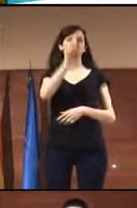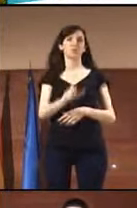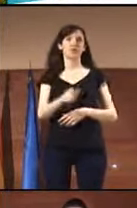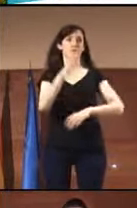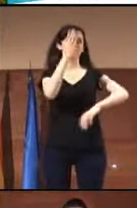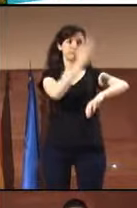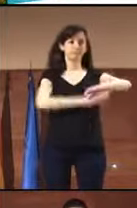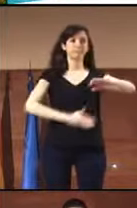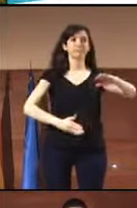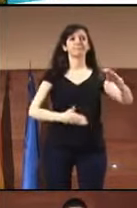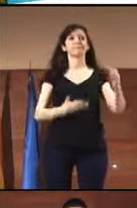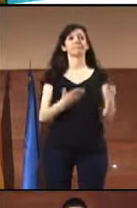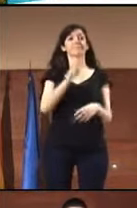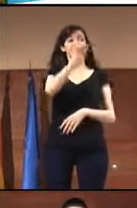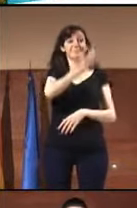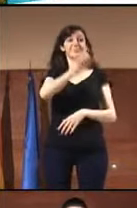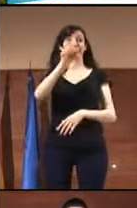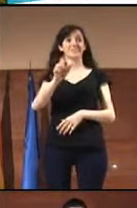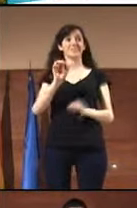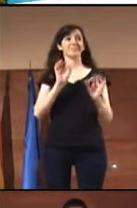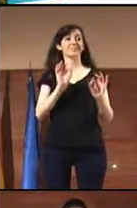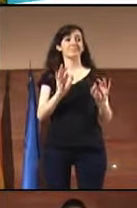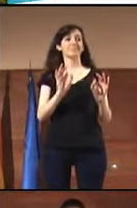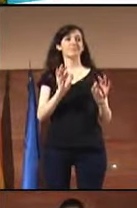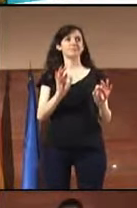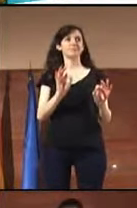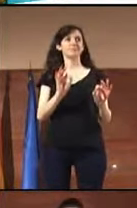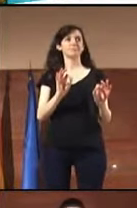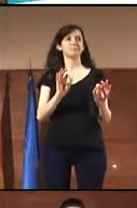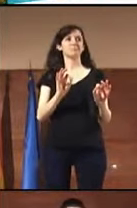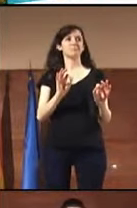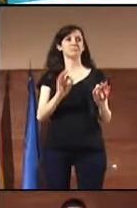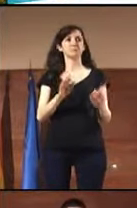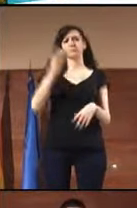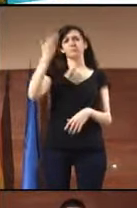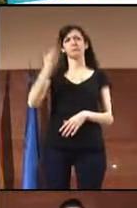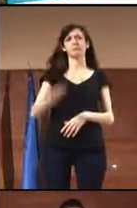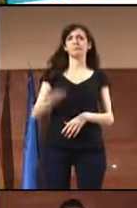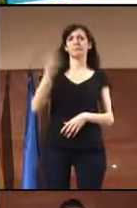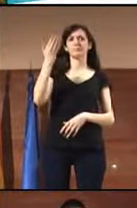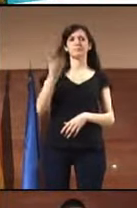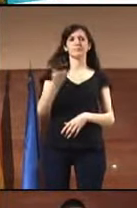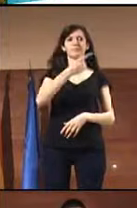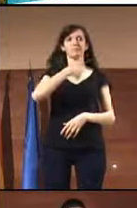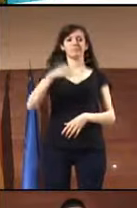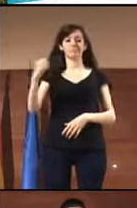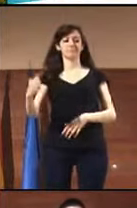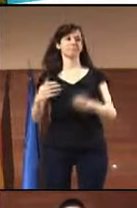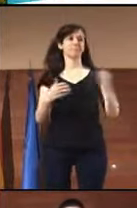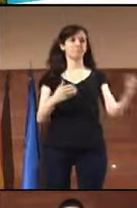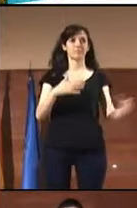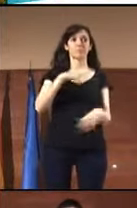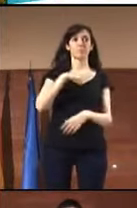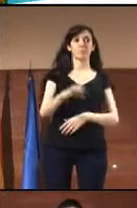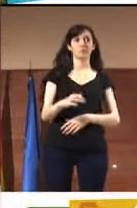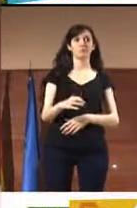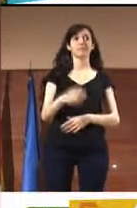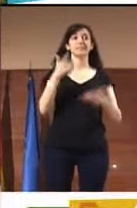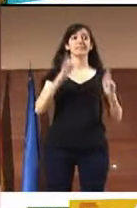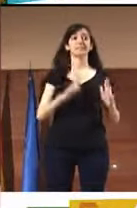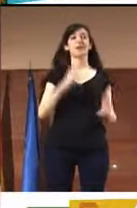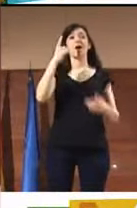amputada. Para todo este tipo de personas nos va a ser fundamental el que podamos mover eso. Porque hay en sillas que a lo mejor